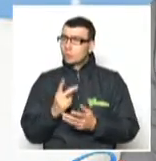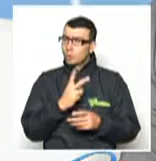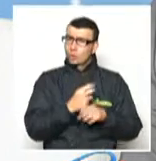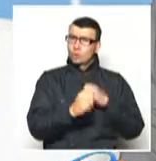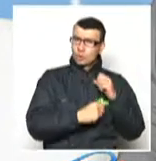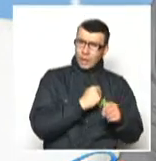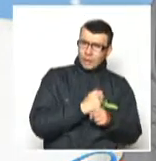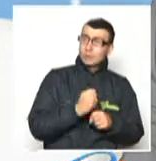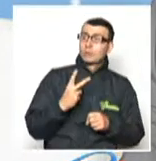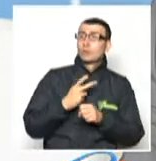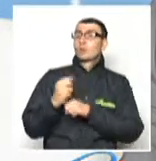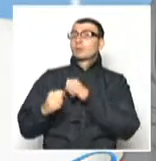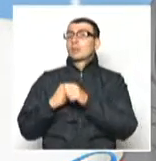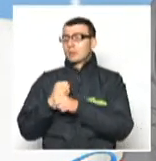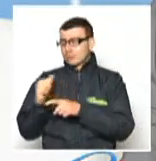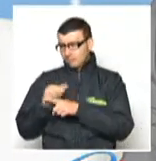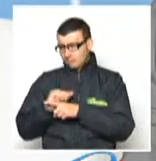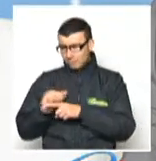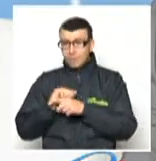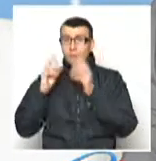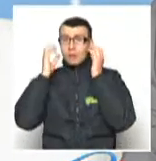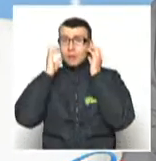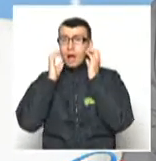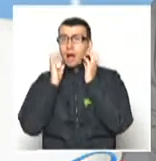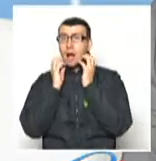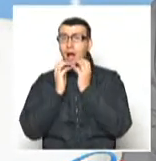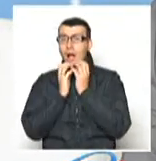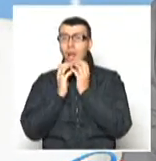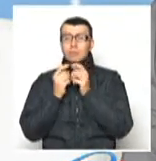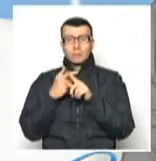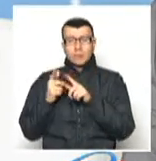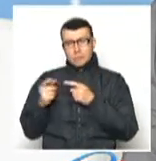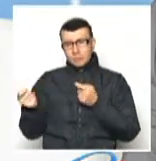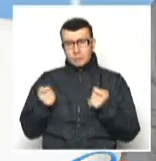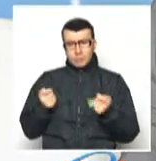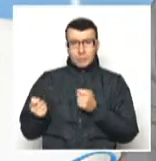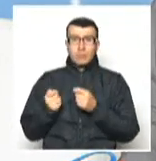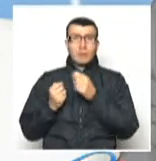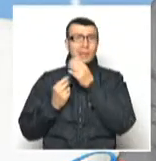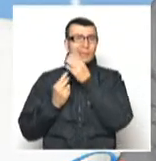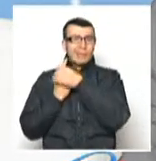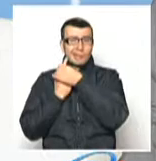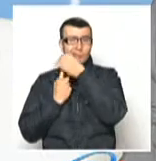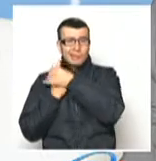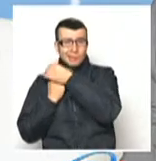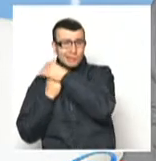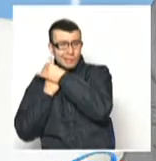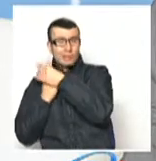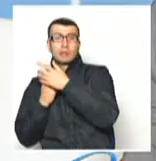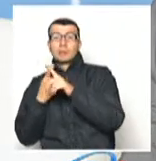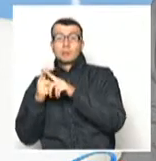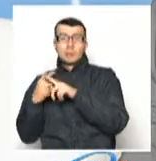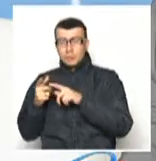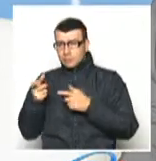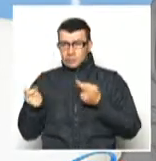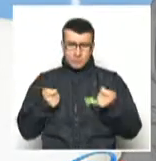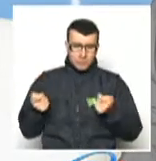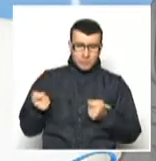2 años en la parte de cirugía maxilofacial con diferentes entrenamientos, implantes dentales, estética